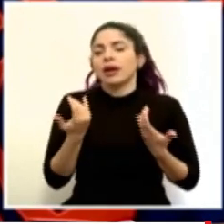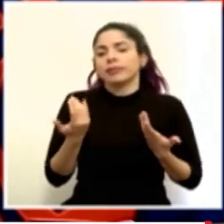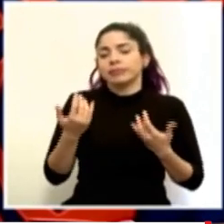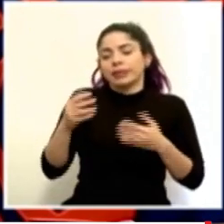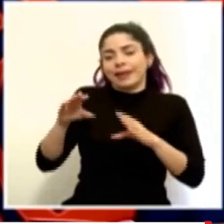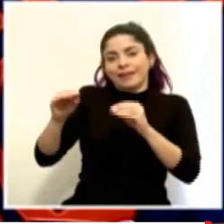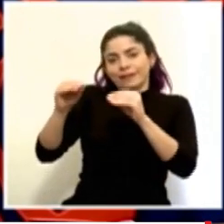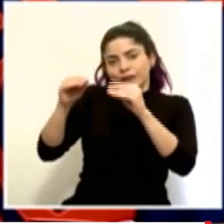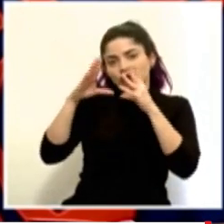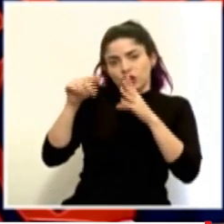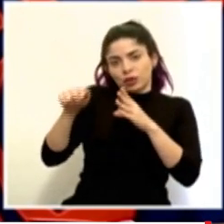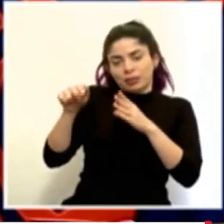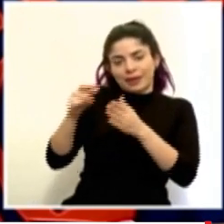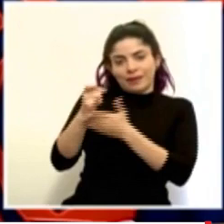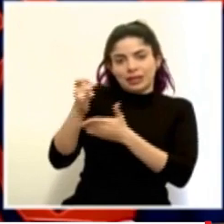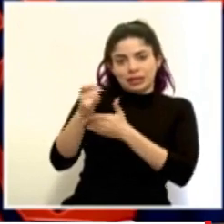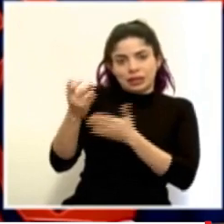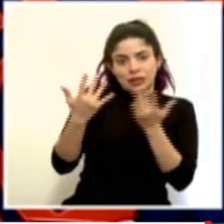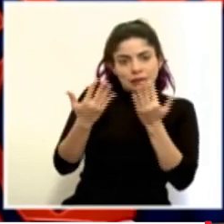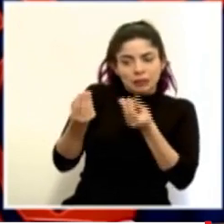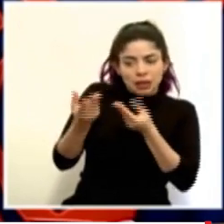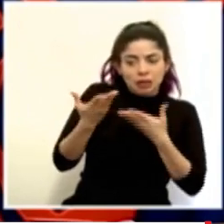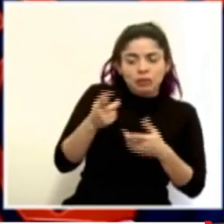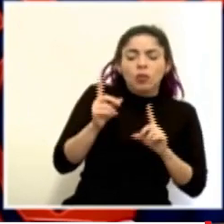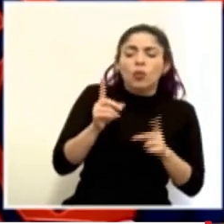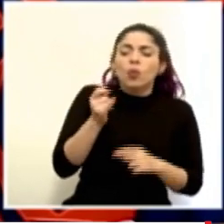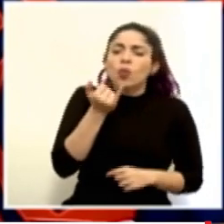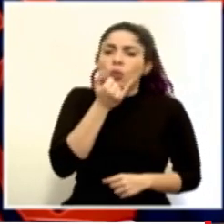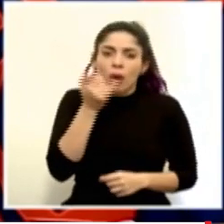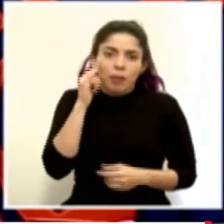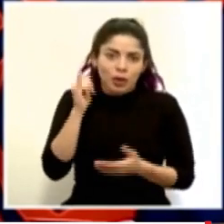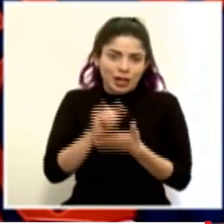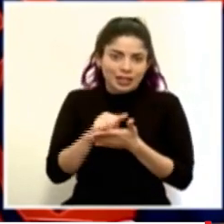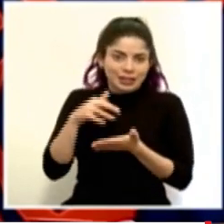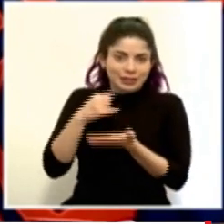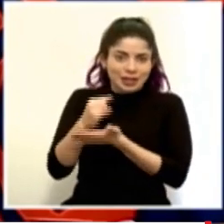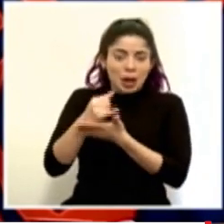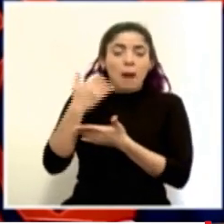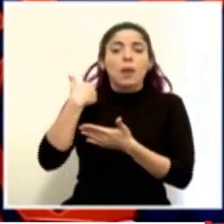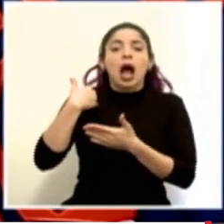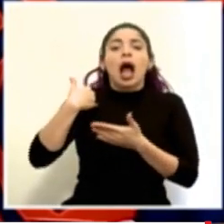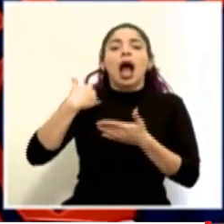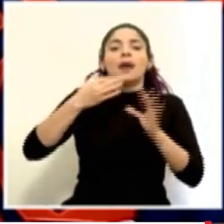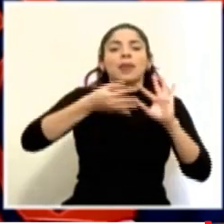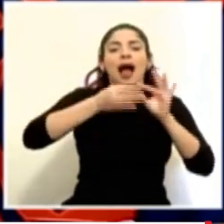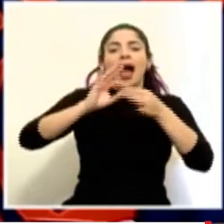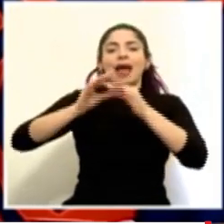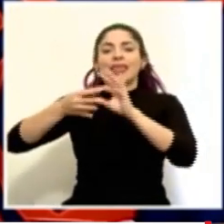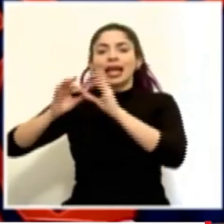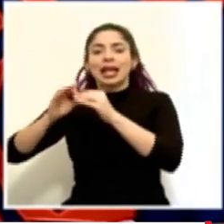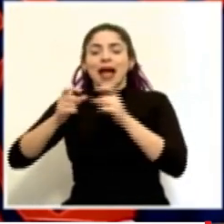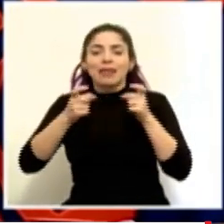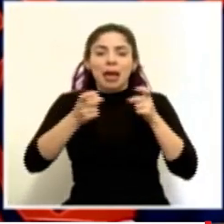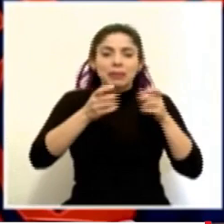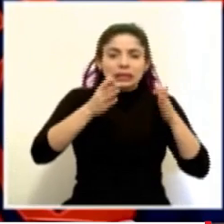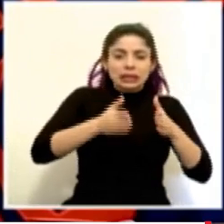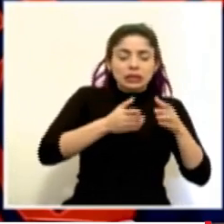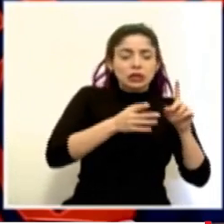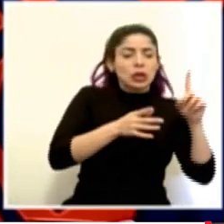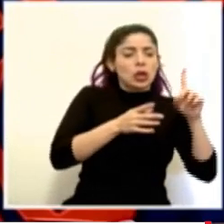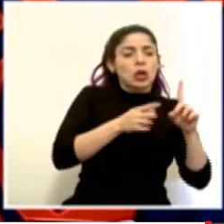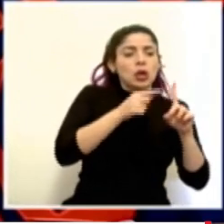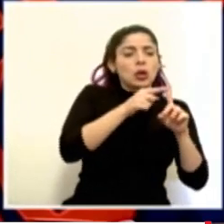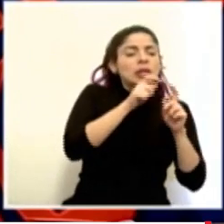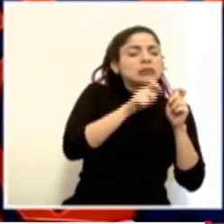salir en el informe de la investigación, precisamente por eso está haciendo, porque hay toda una cadena de logística desde